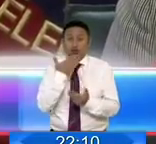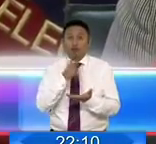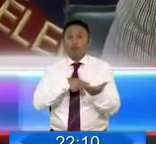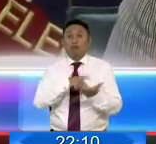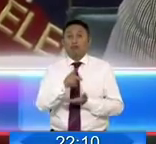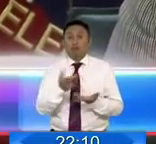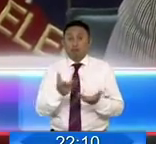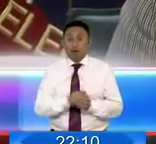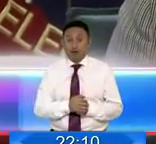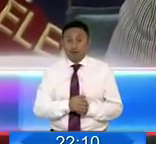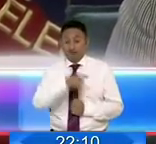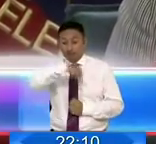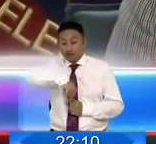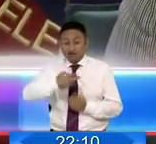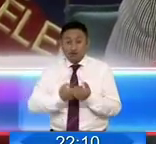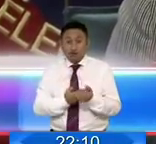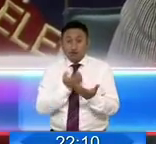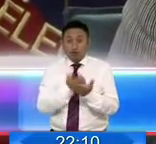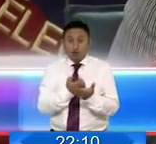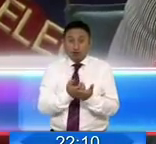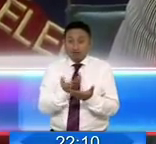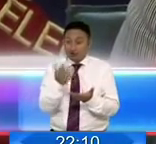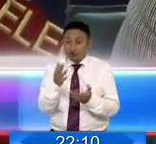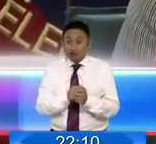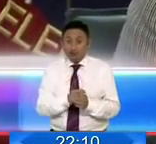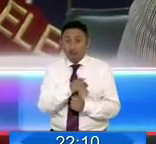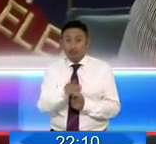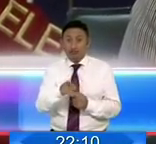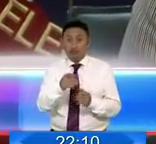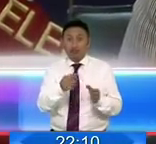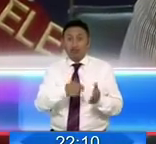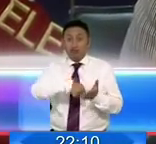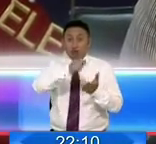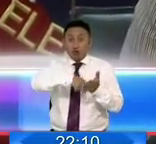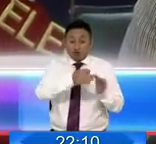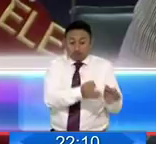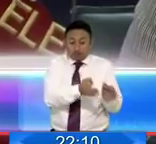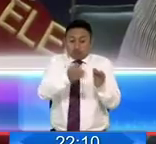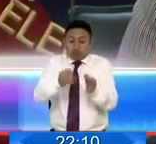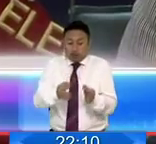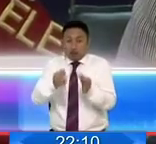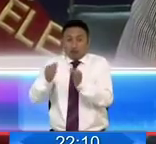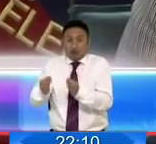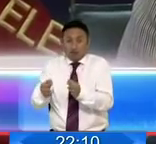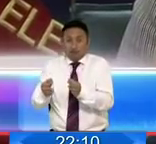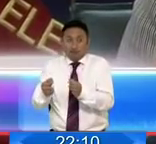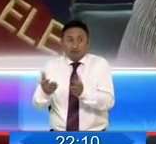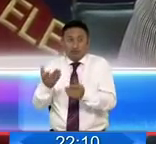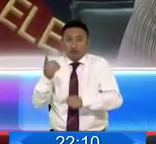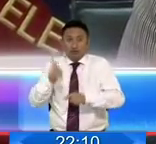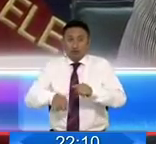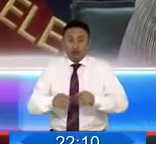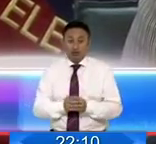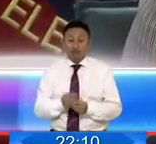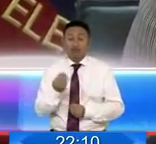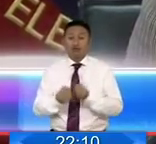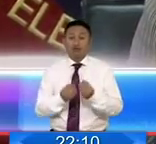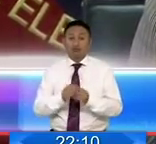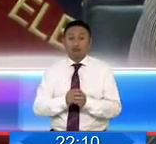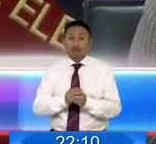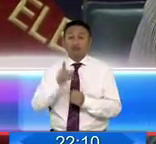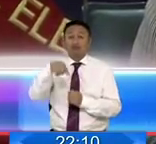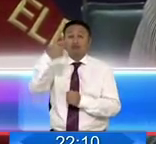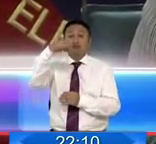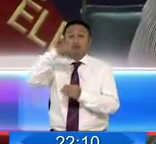que no tenemos recursos económicos para la prórroga del personal operativo, haría que se ponga en riesgo las elecciones